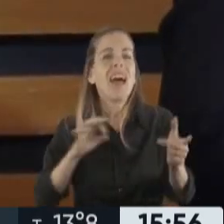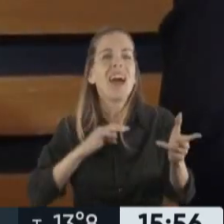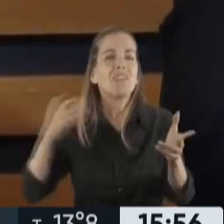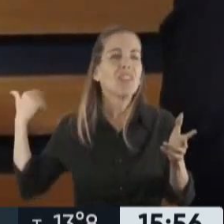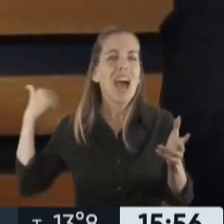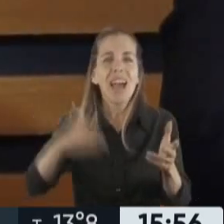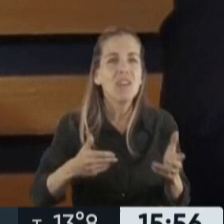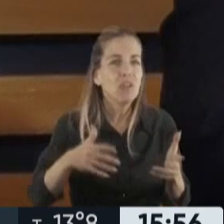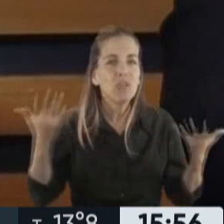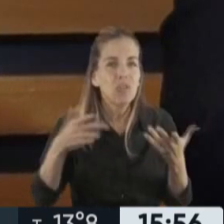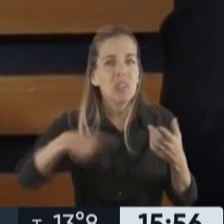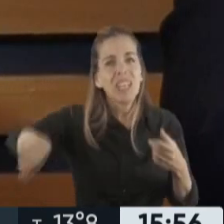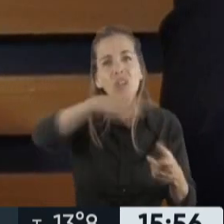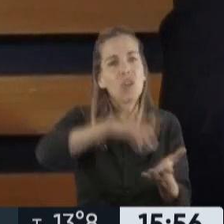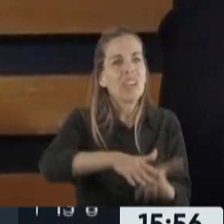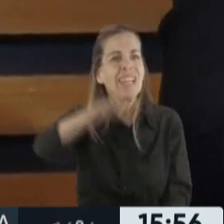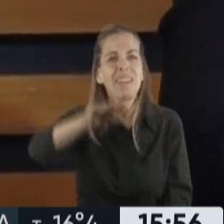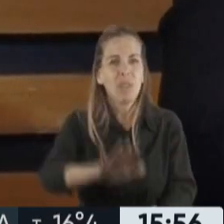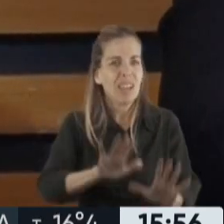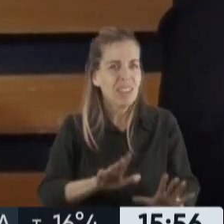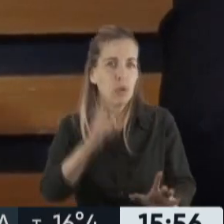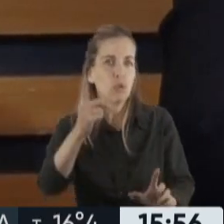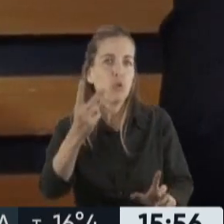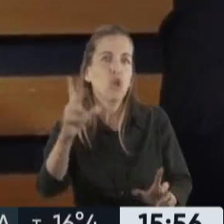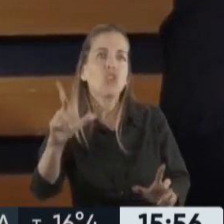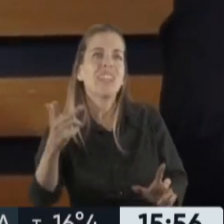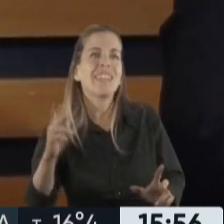años, que ya no son uno, dos, son décadas,